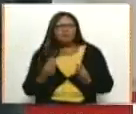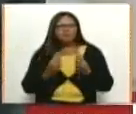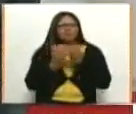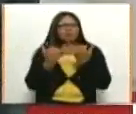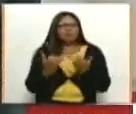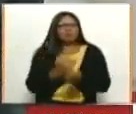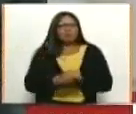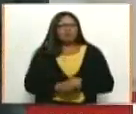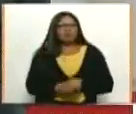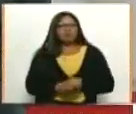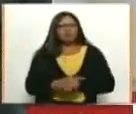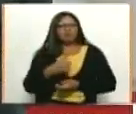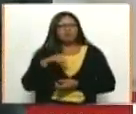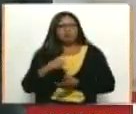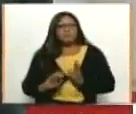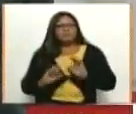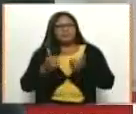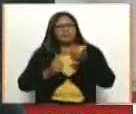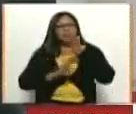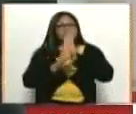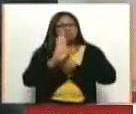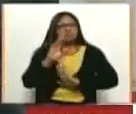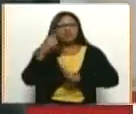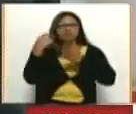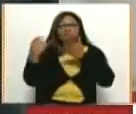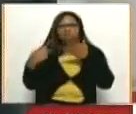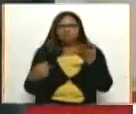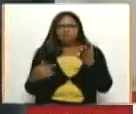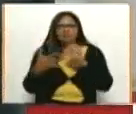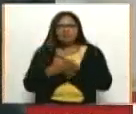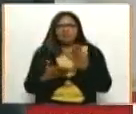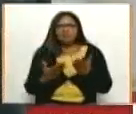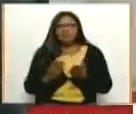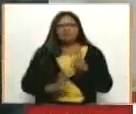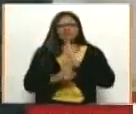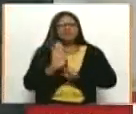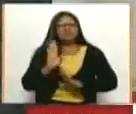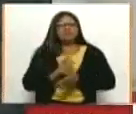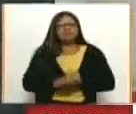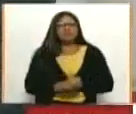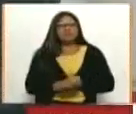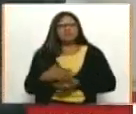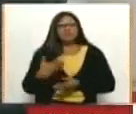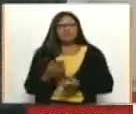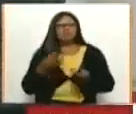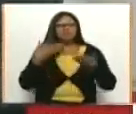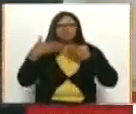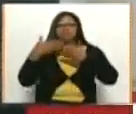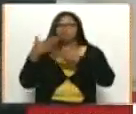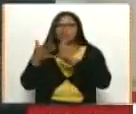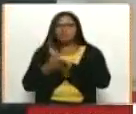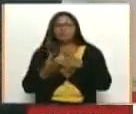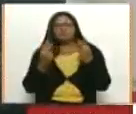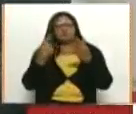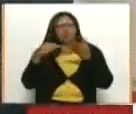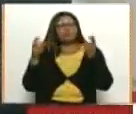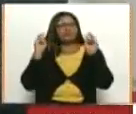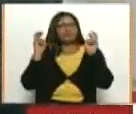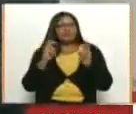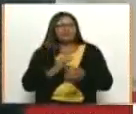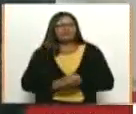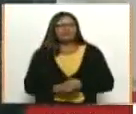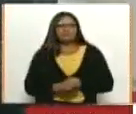podemos desarrollar elementos de avance, podemos conversar acerca de muchos temas que